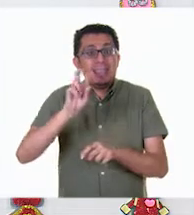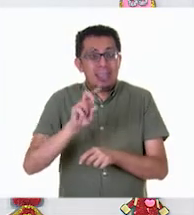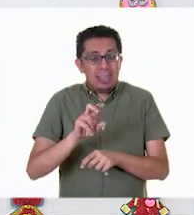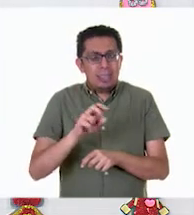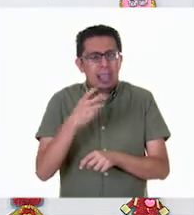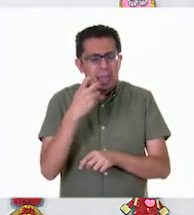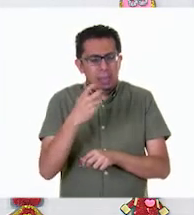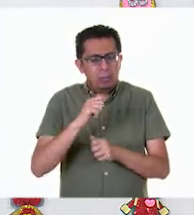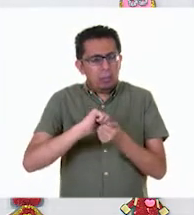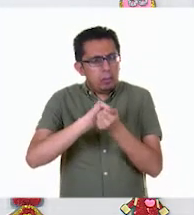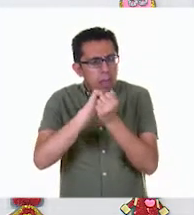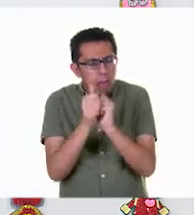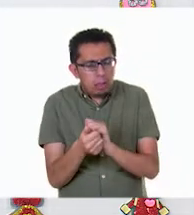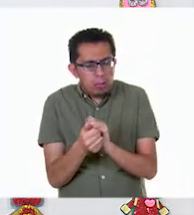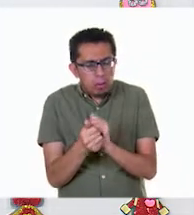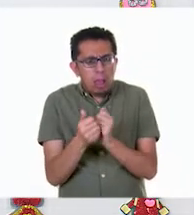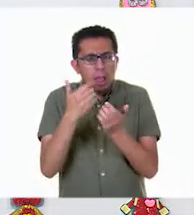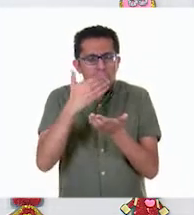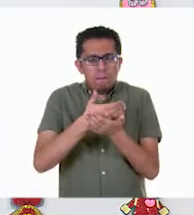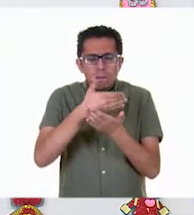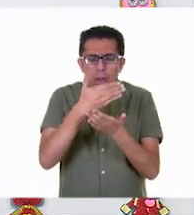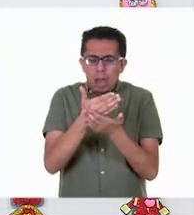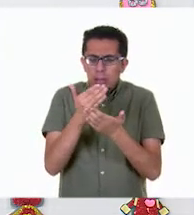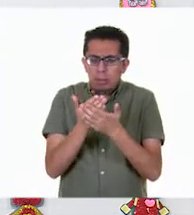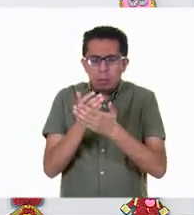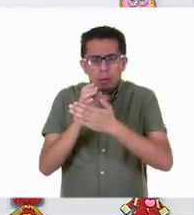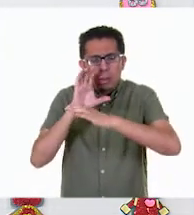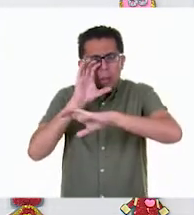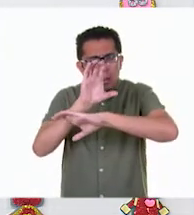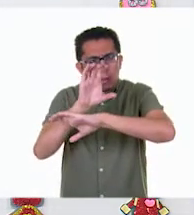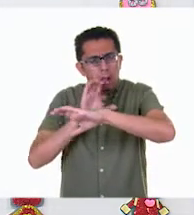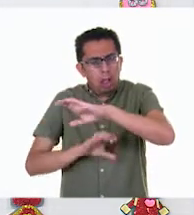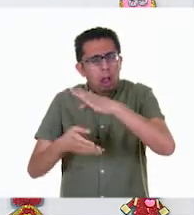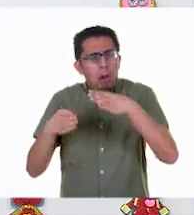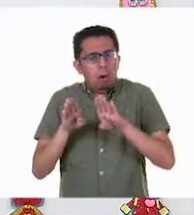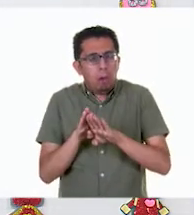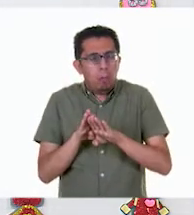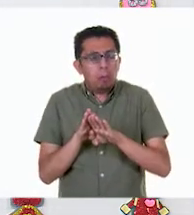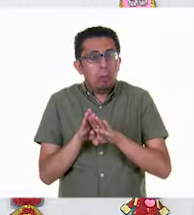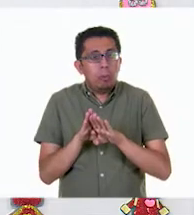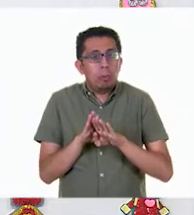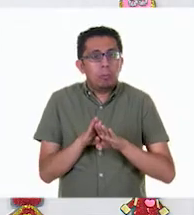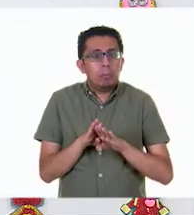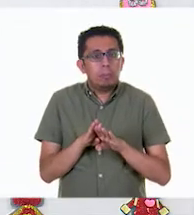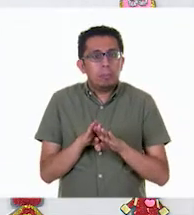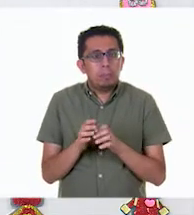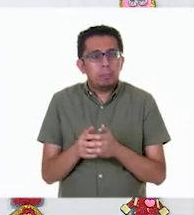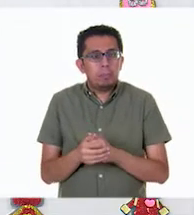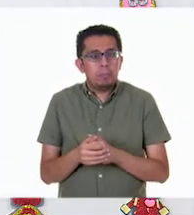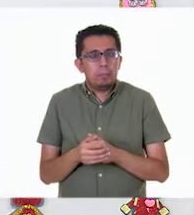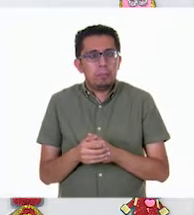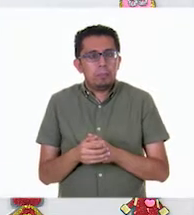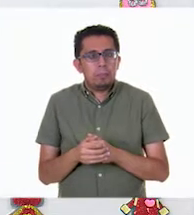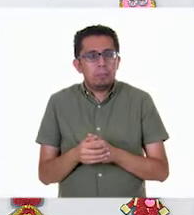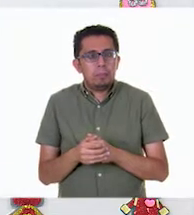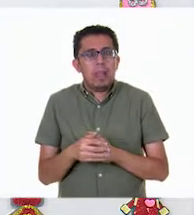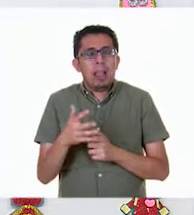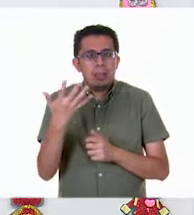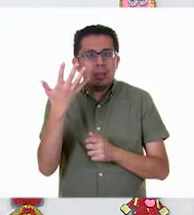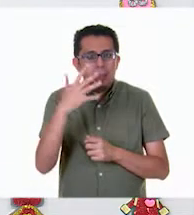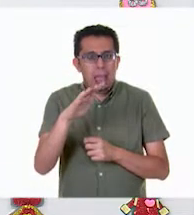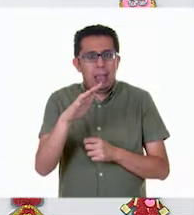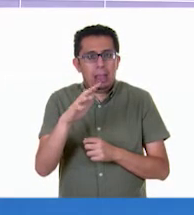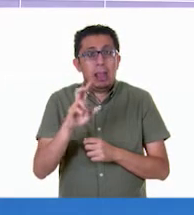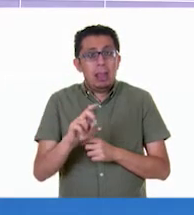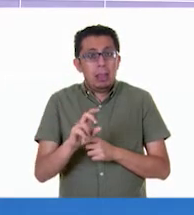en fracciones, tenemos 10 entre 30. ¡Ah, pero también esta fracción